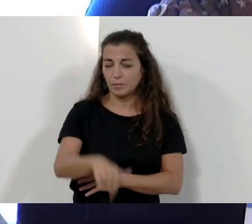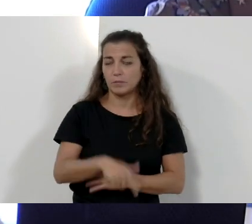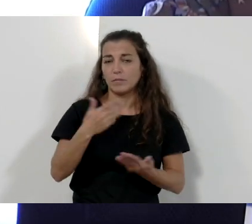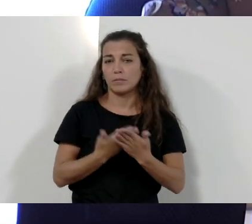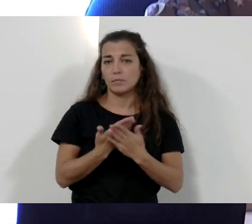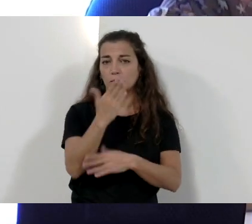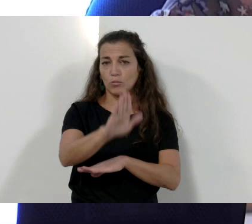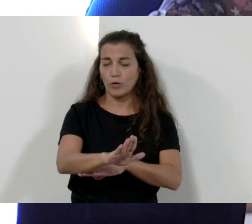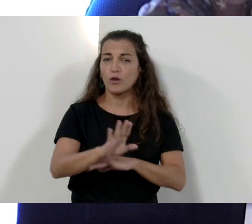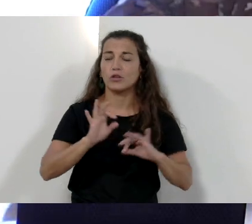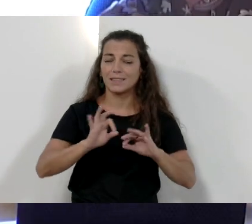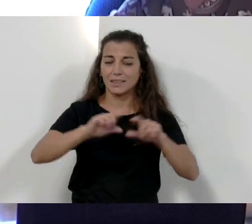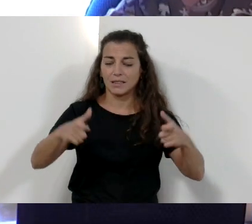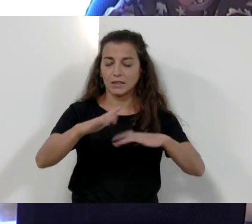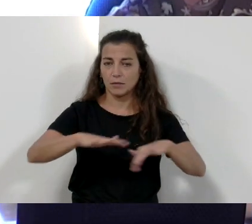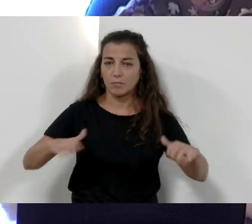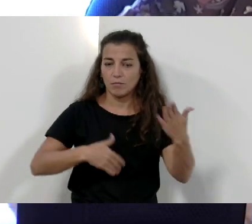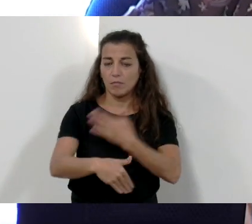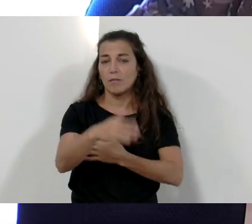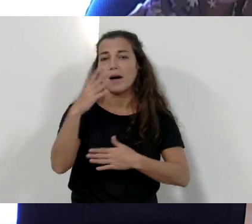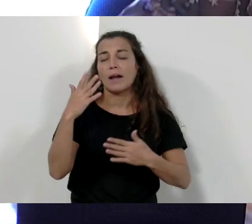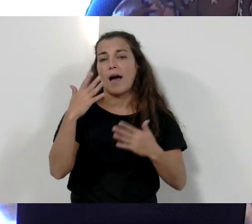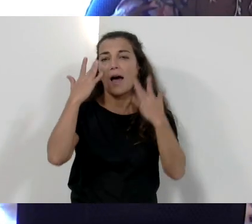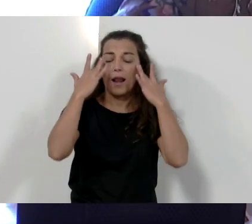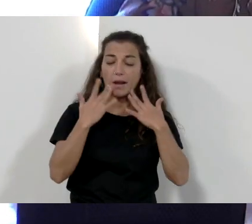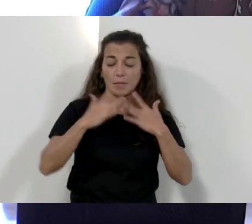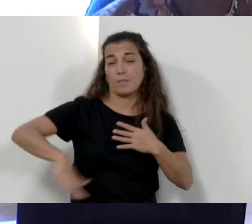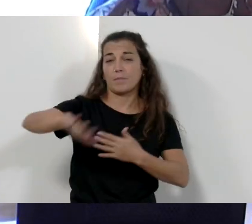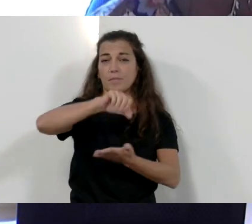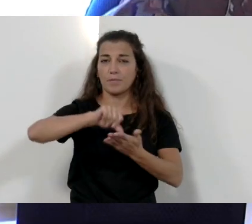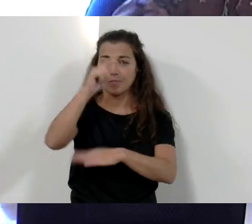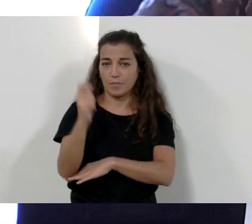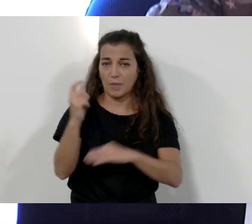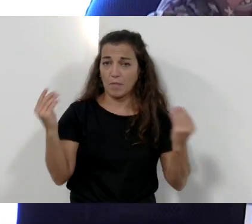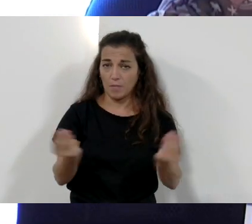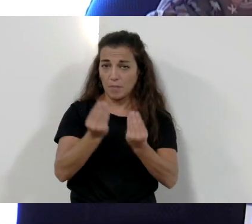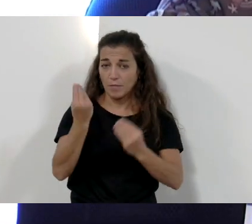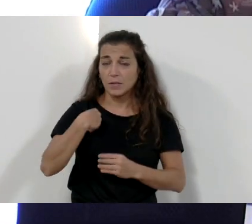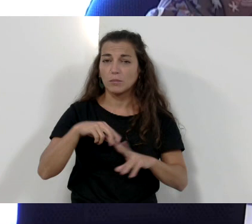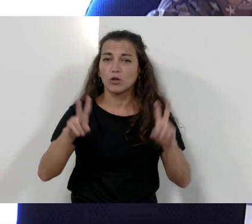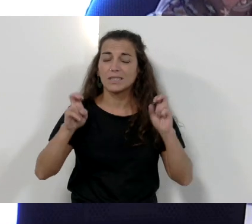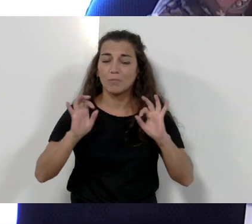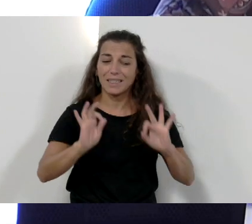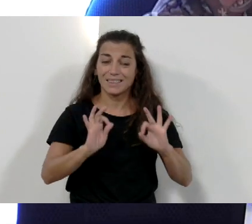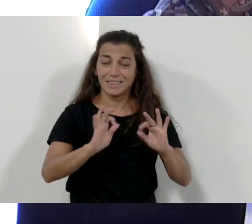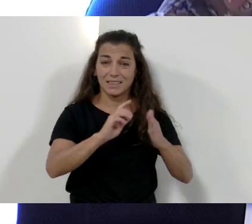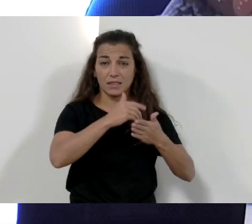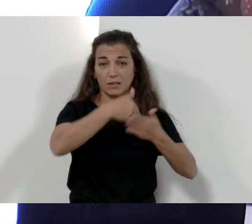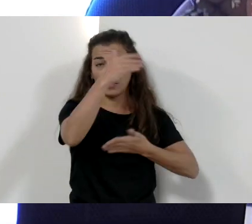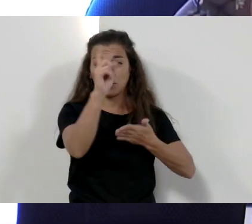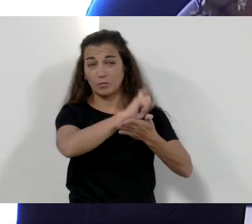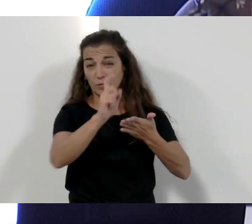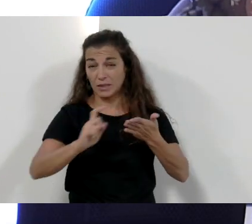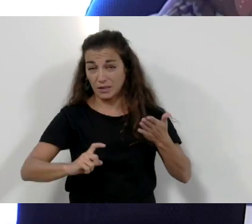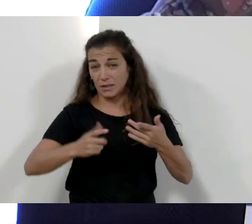una moción para mejorar la limpieza de la ciudad, en este caso con un aspecto concreto que es de las pintadas, y la señora Boadilla, responsable